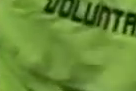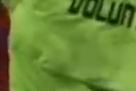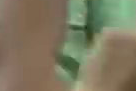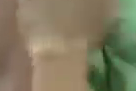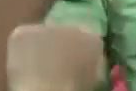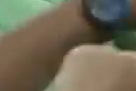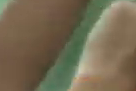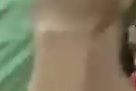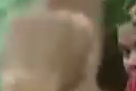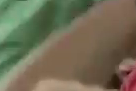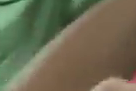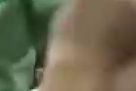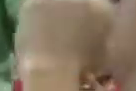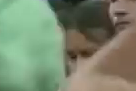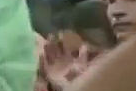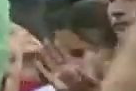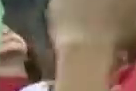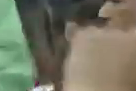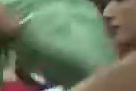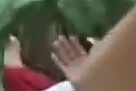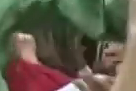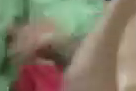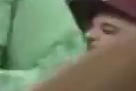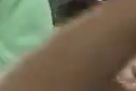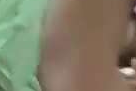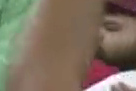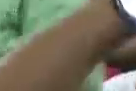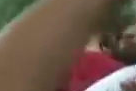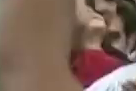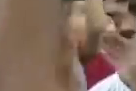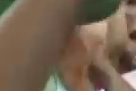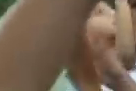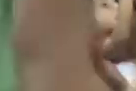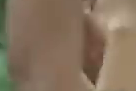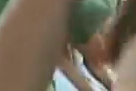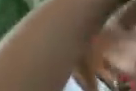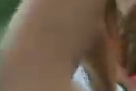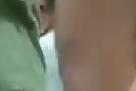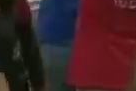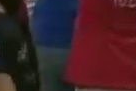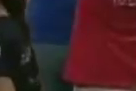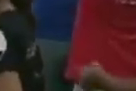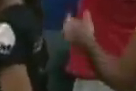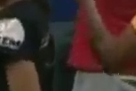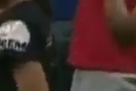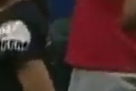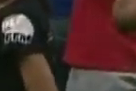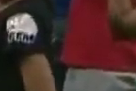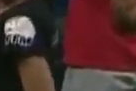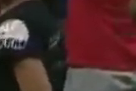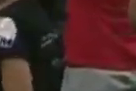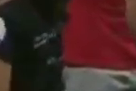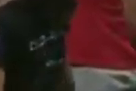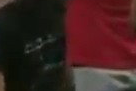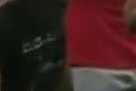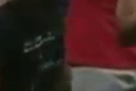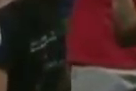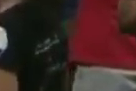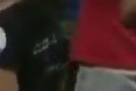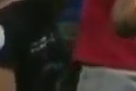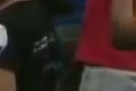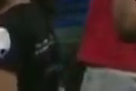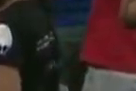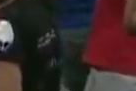para con amor seguir construyendo una Venezuela que avance a la potencia, una Venezuela que